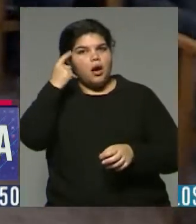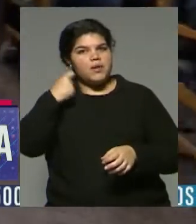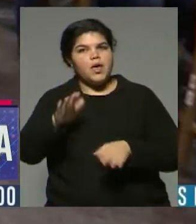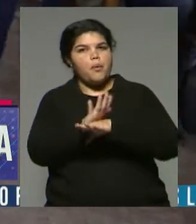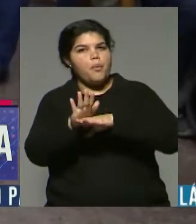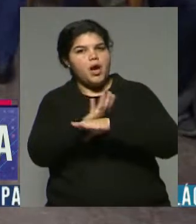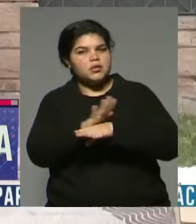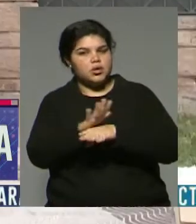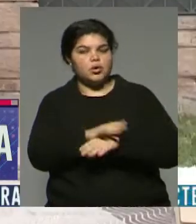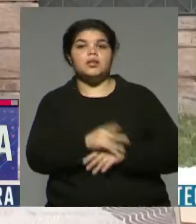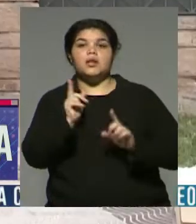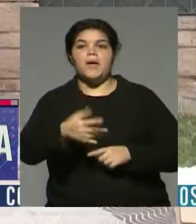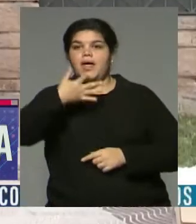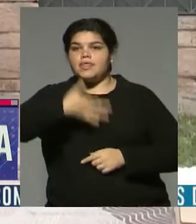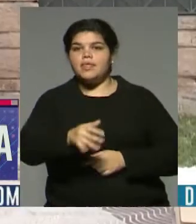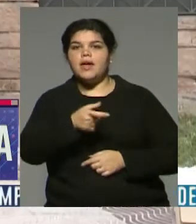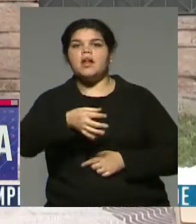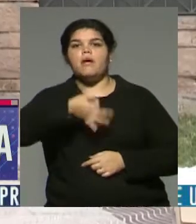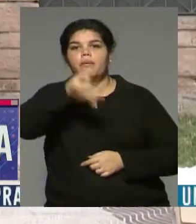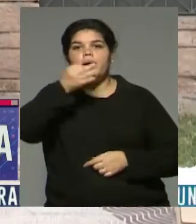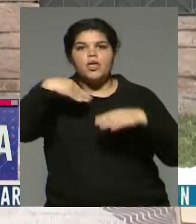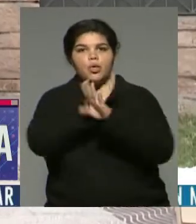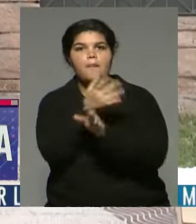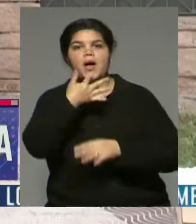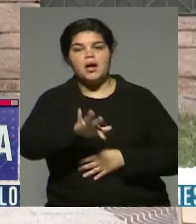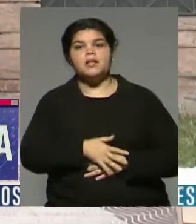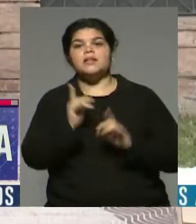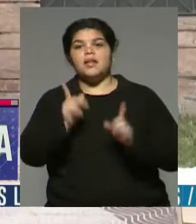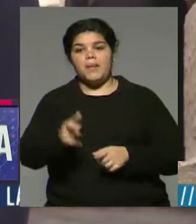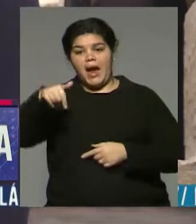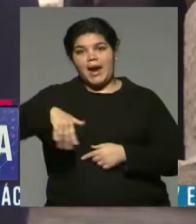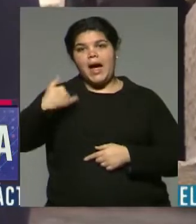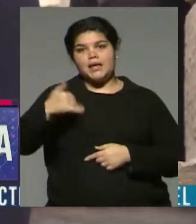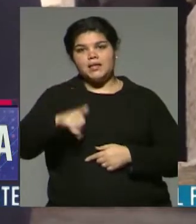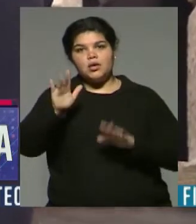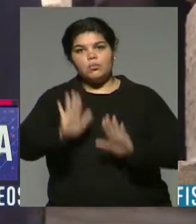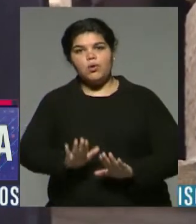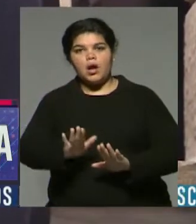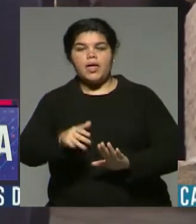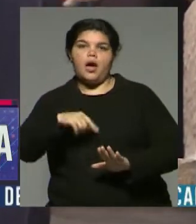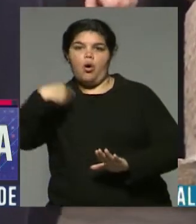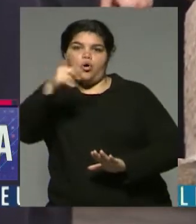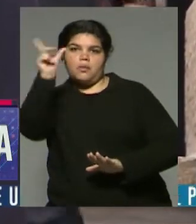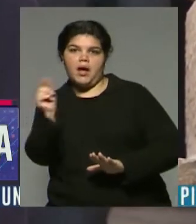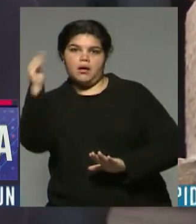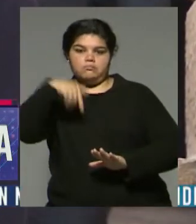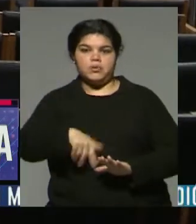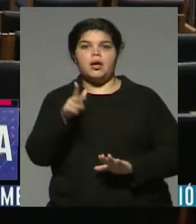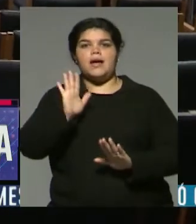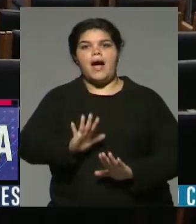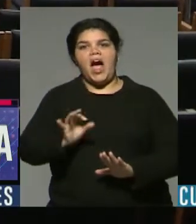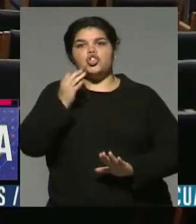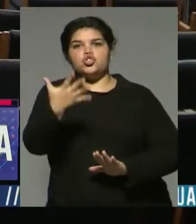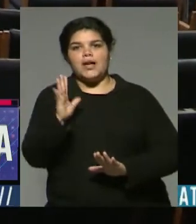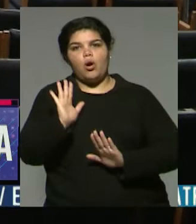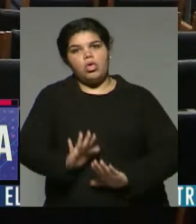básica, comprender el idioma, por supuesto está, ser argentino o naturalizado con no menos de 5 años de ciudadanía. Y también, bueno, se